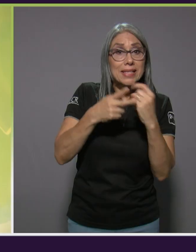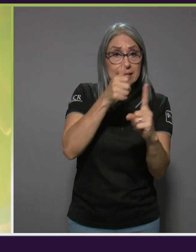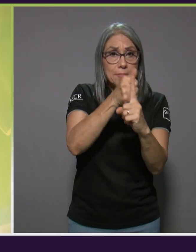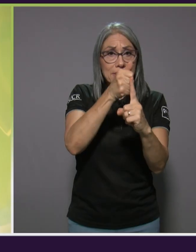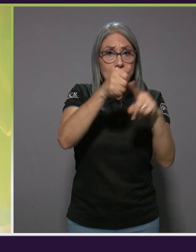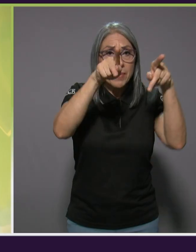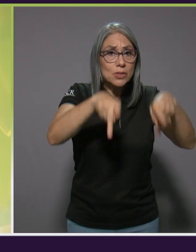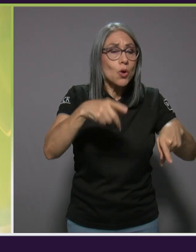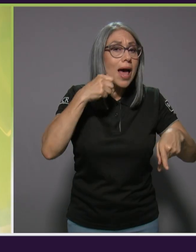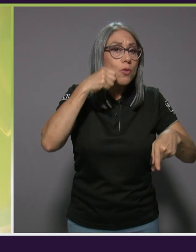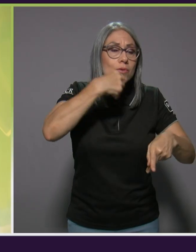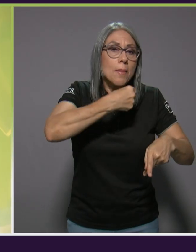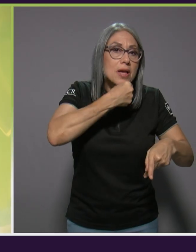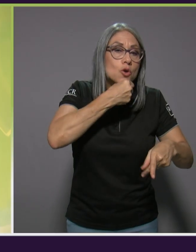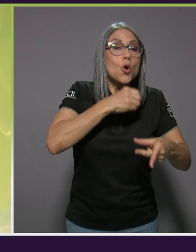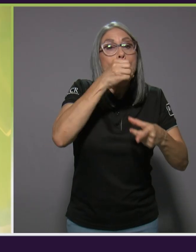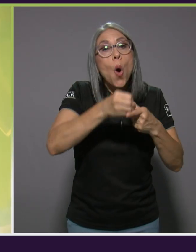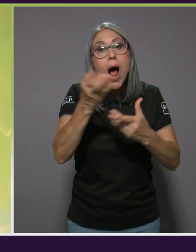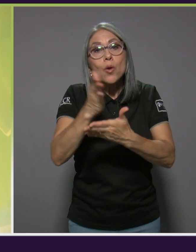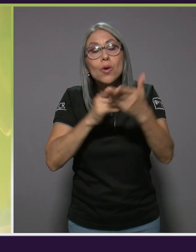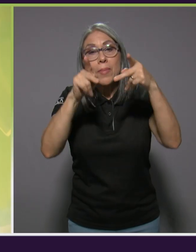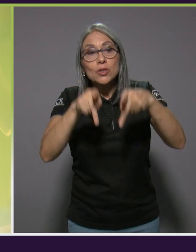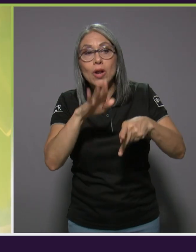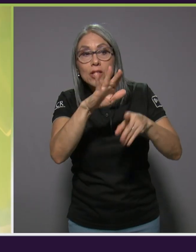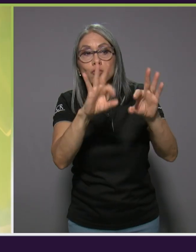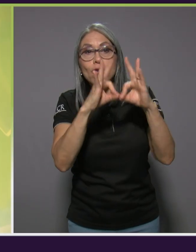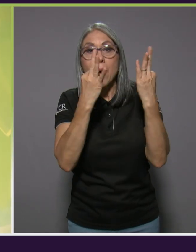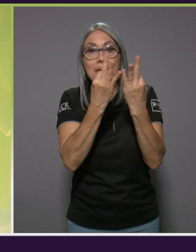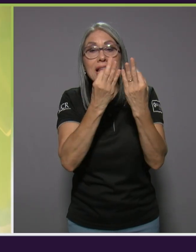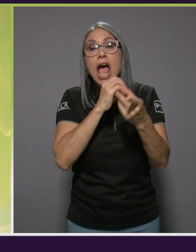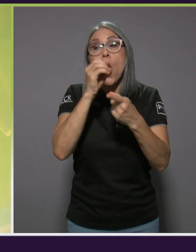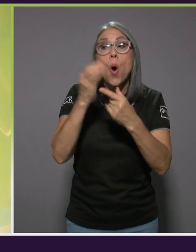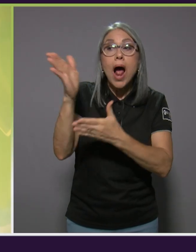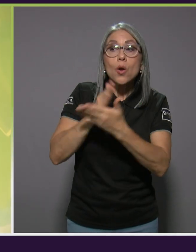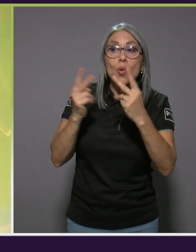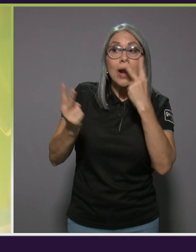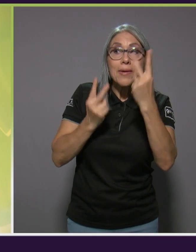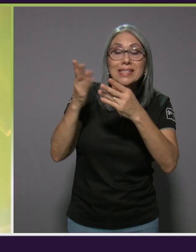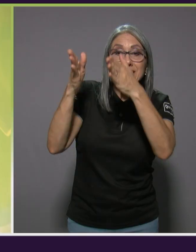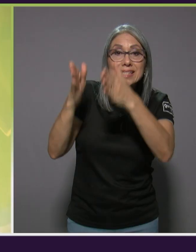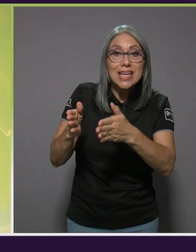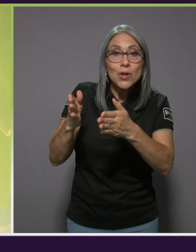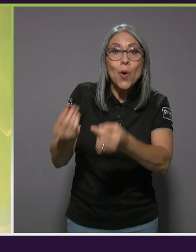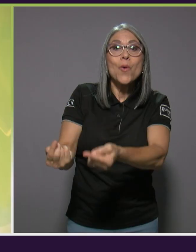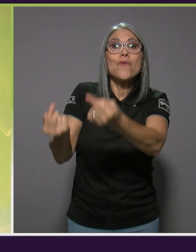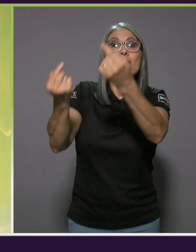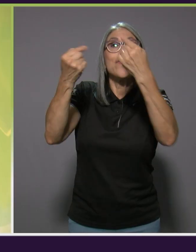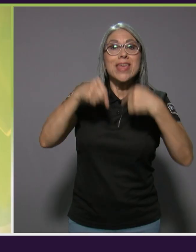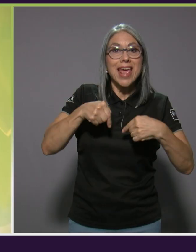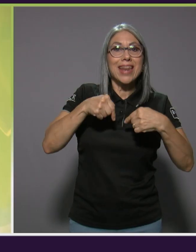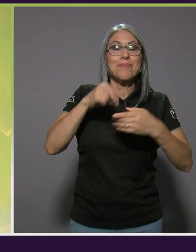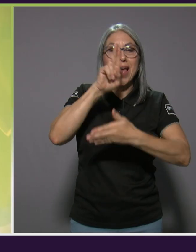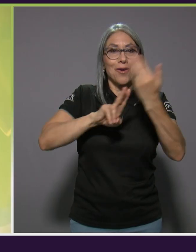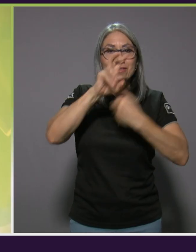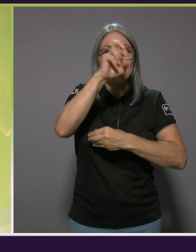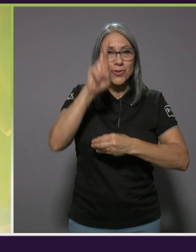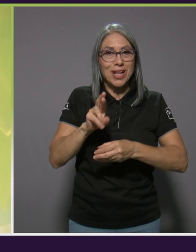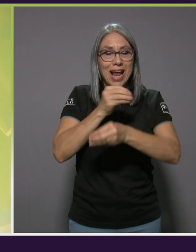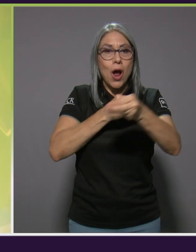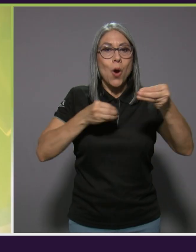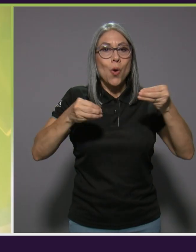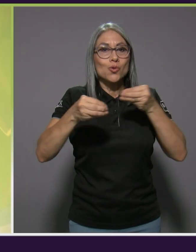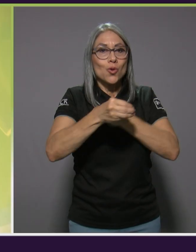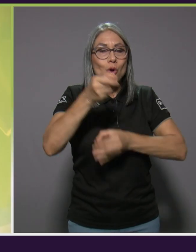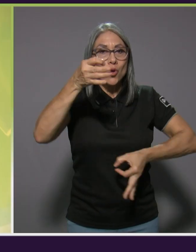o vecino, etcétera, viene a consultar a los consultorios jurídicos de la Universidad de Costa Rica por otro